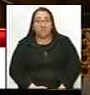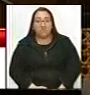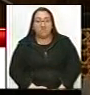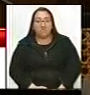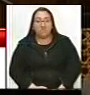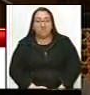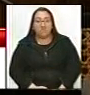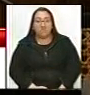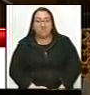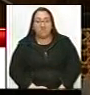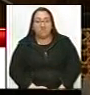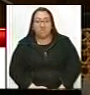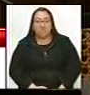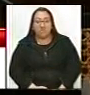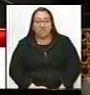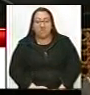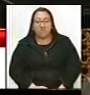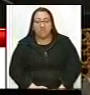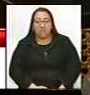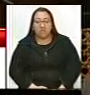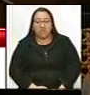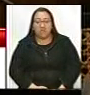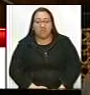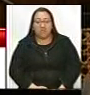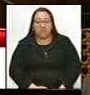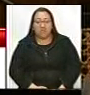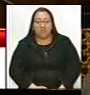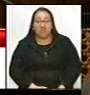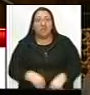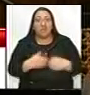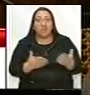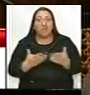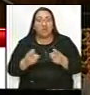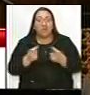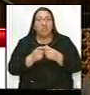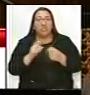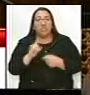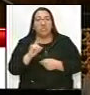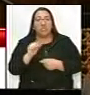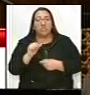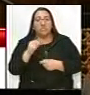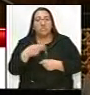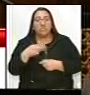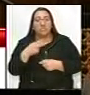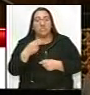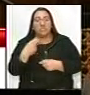crecimiento pero damos la bienvenida con exista opción agua